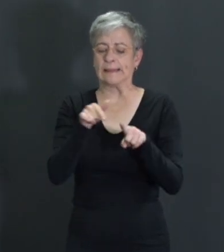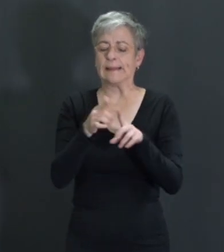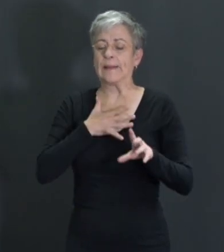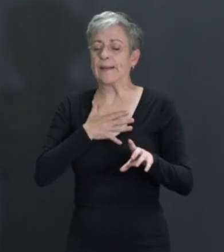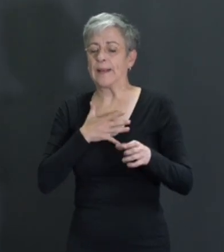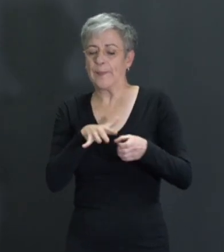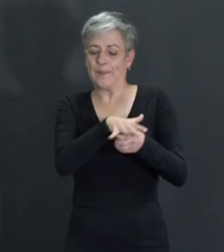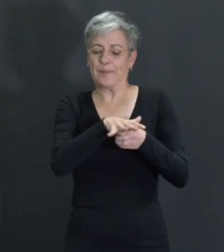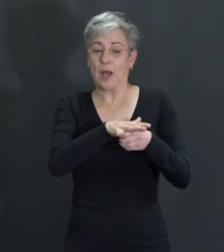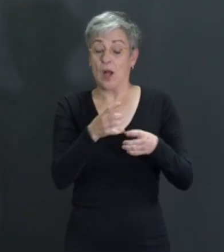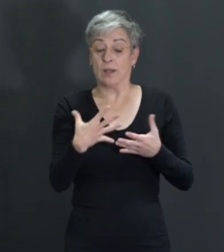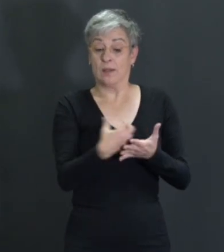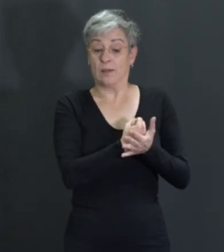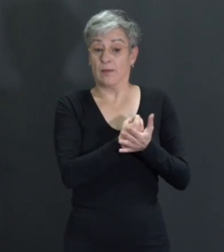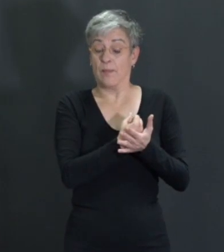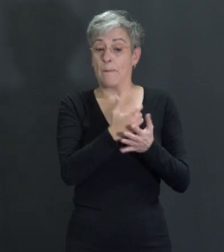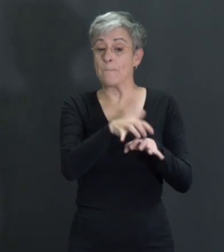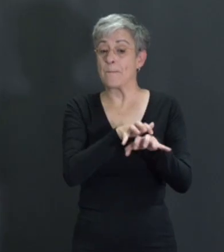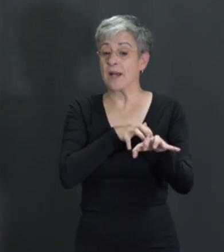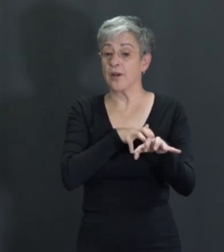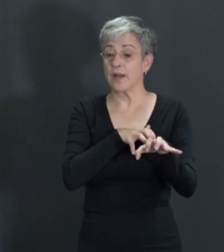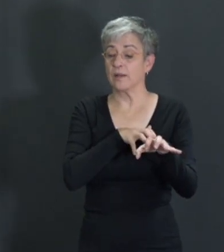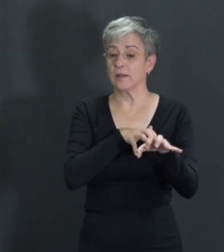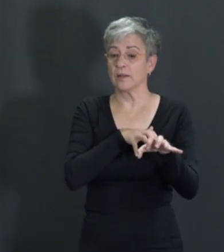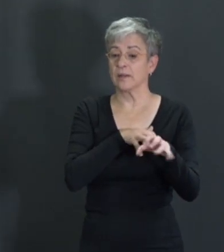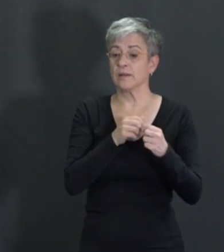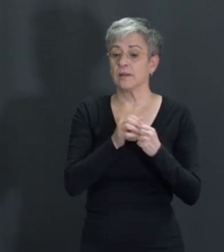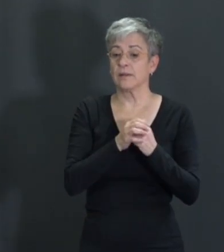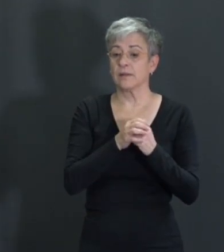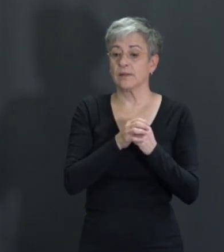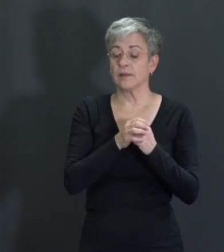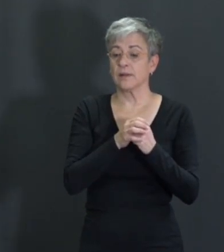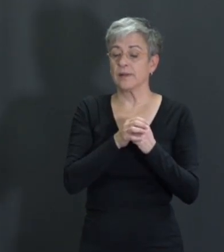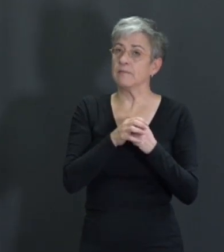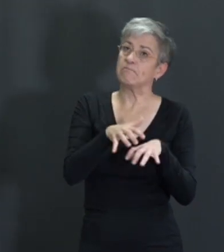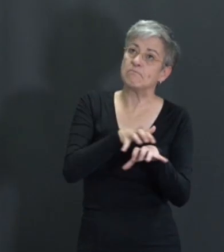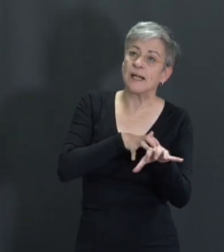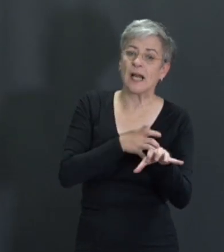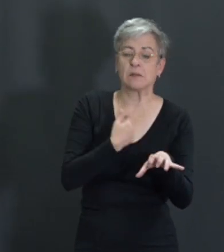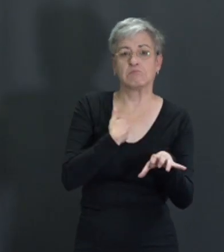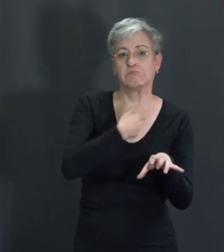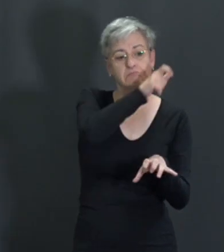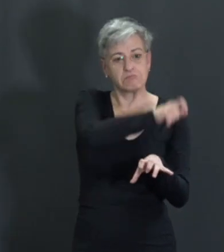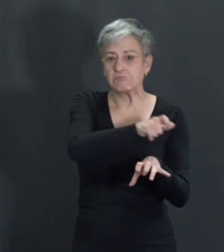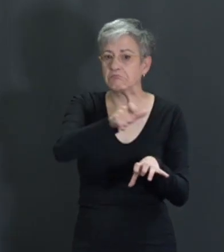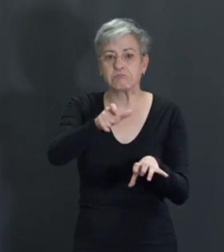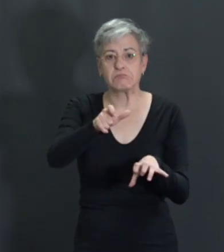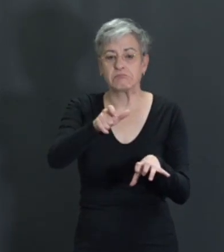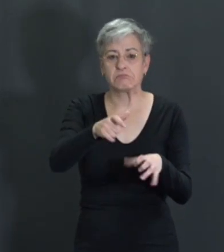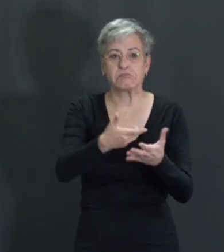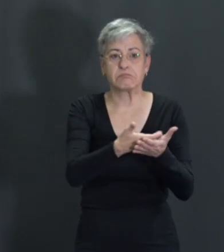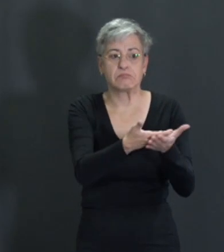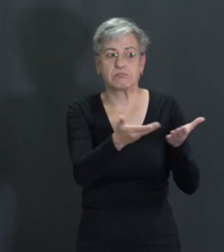¿no? No de todas, porque la mayoría pues las colocaría casi en el ámbito de ciudadanía,